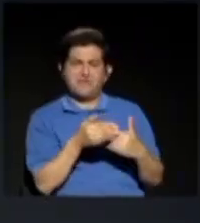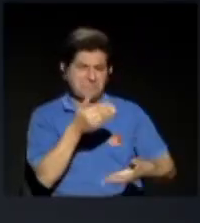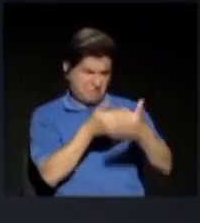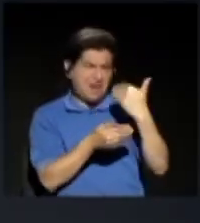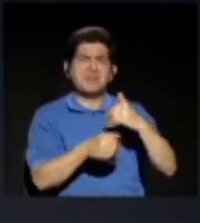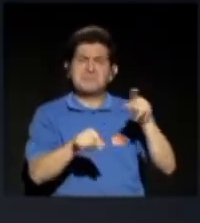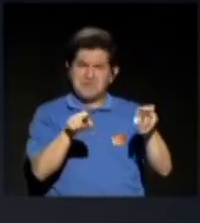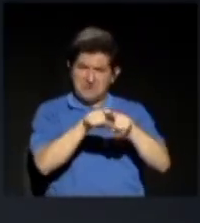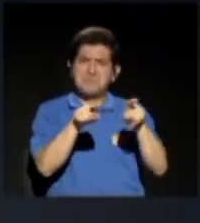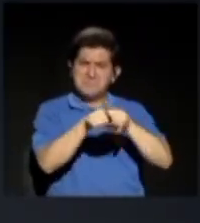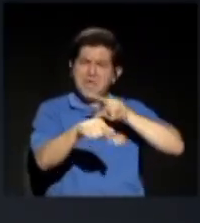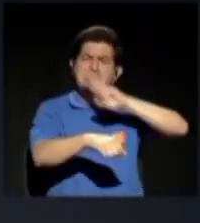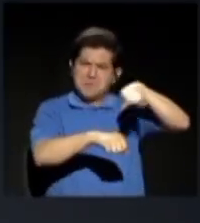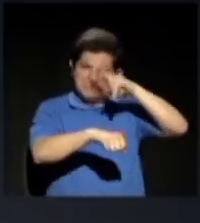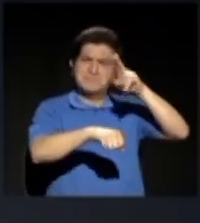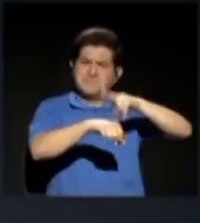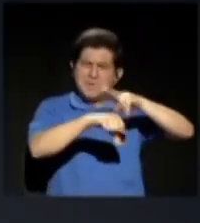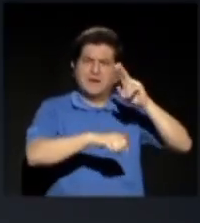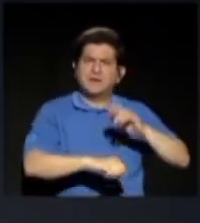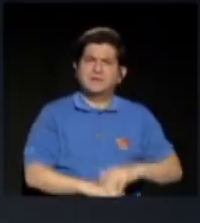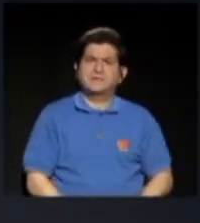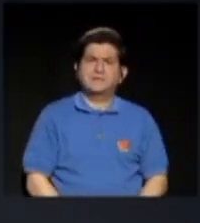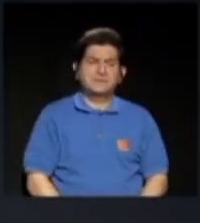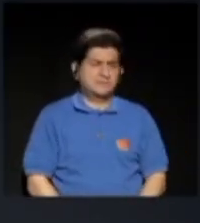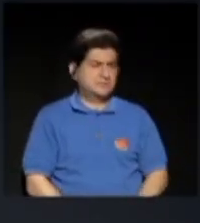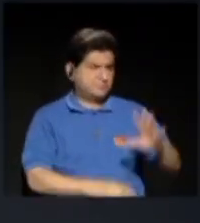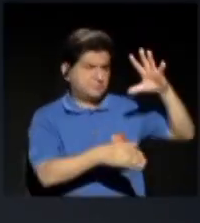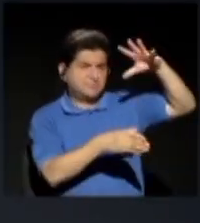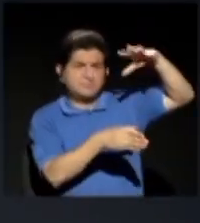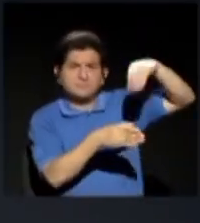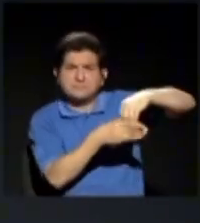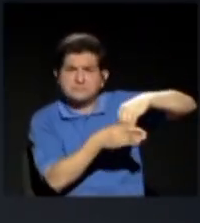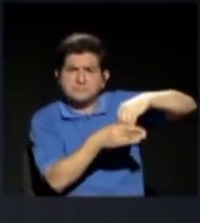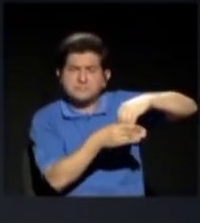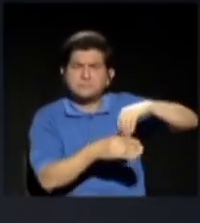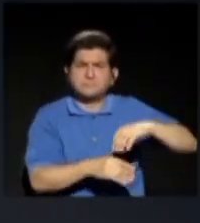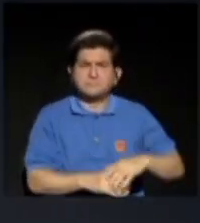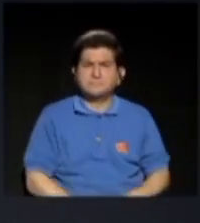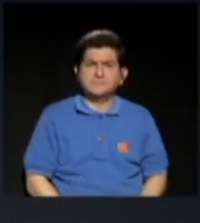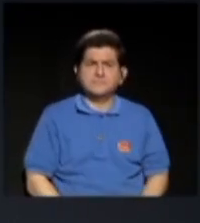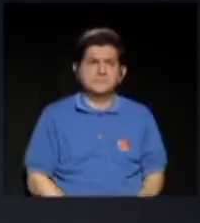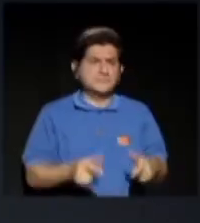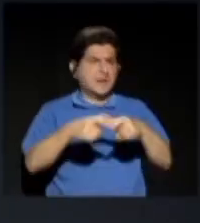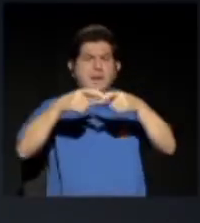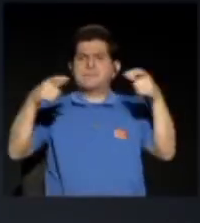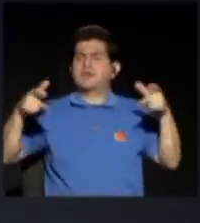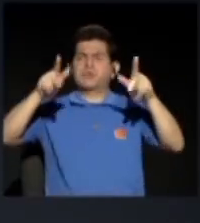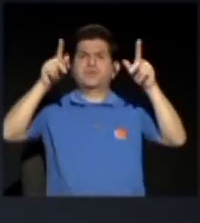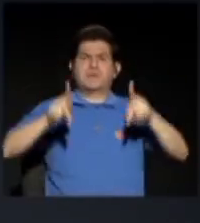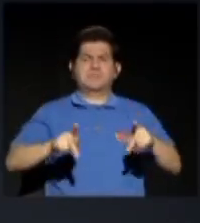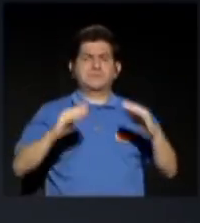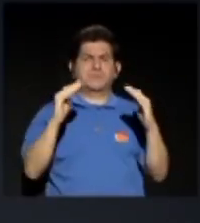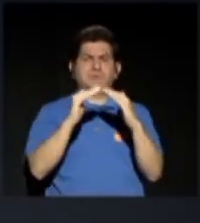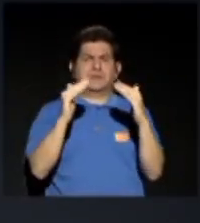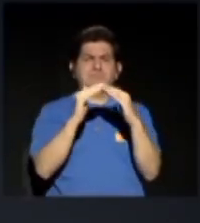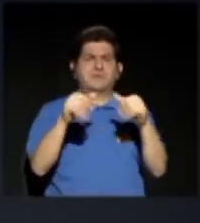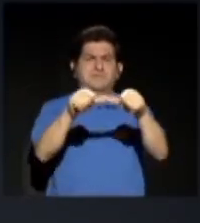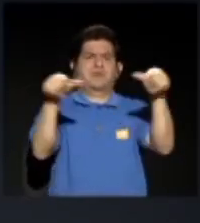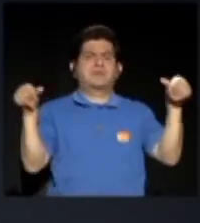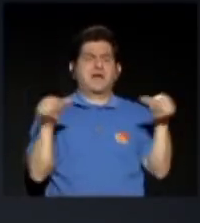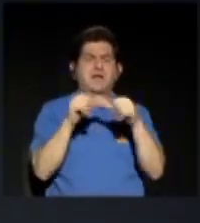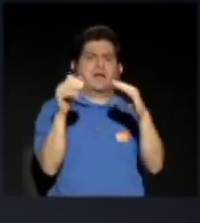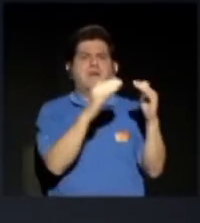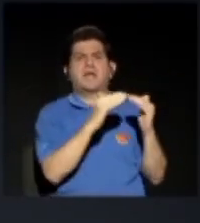era nacional y además involucraba a la mayoría de la gente que vivía en las áreas